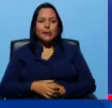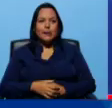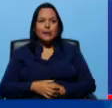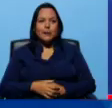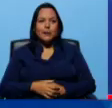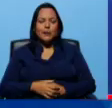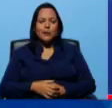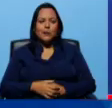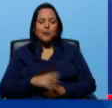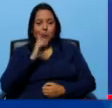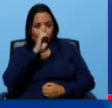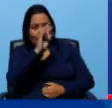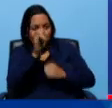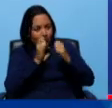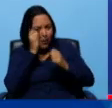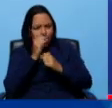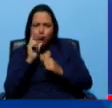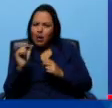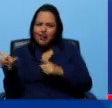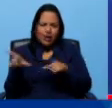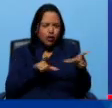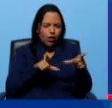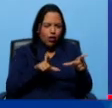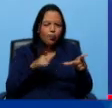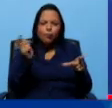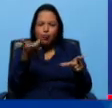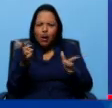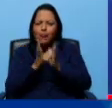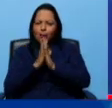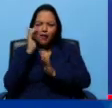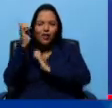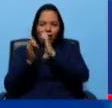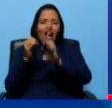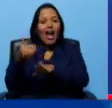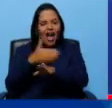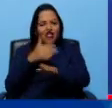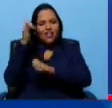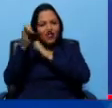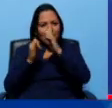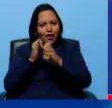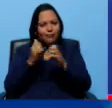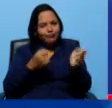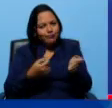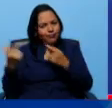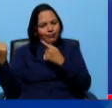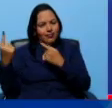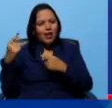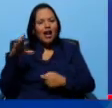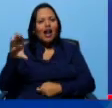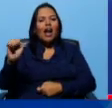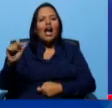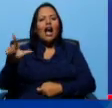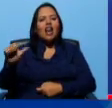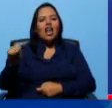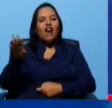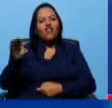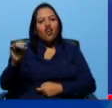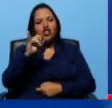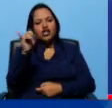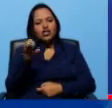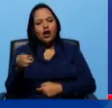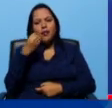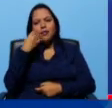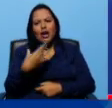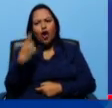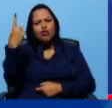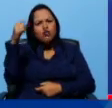¿Vemos el video? ¿No lo tienen a tiro? Busquen el video, pero antes de ver el video, vámonos a Calabozo. Qué bellos recuerdos cuando los visité